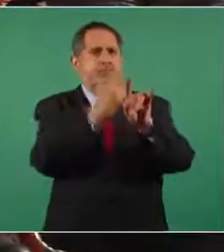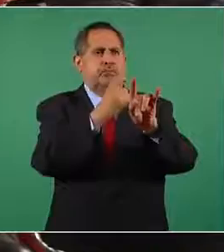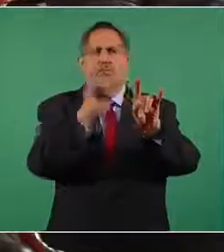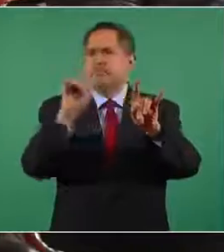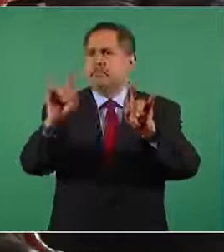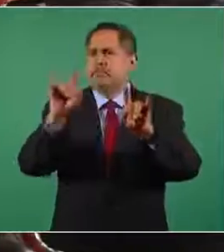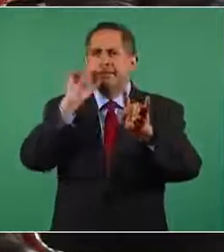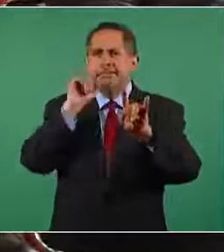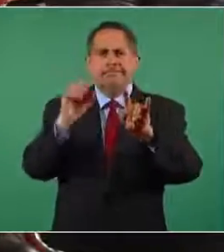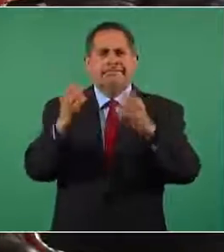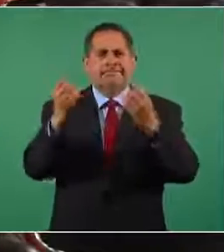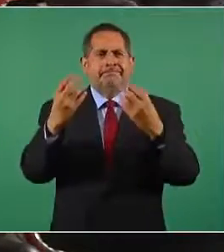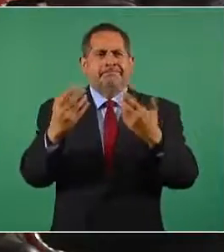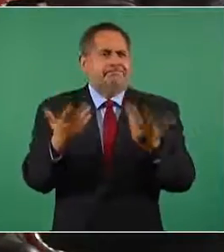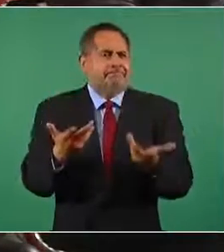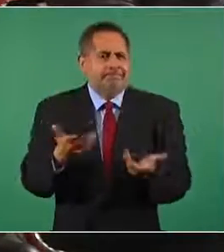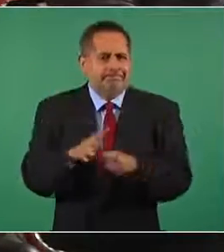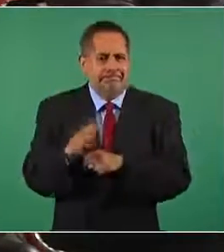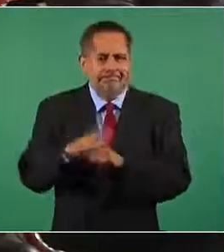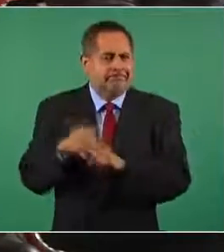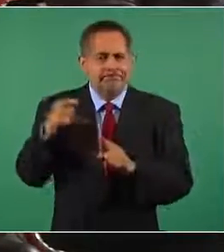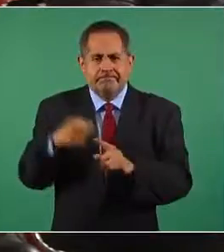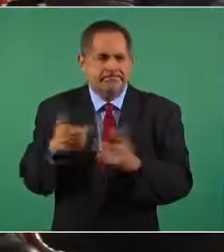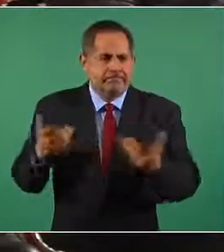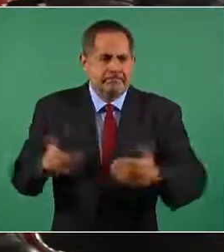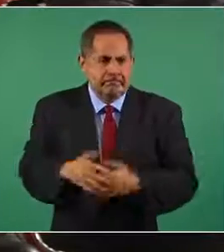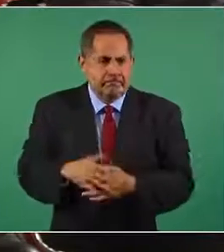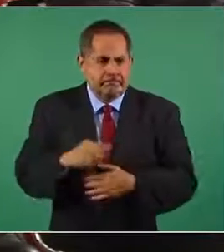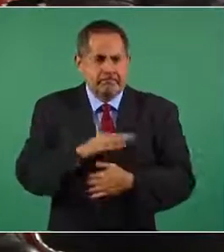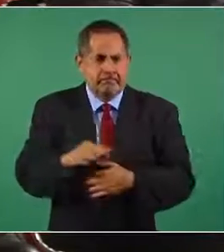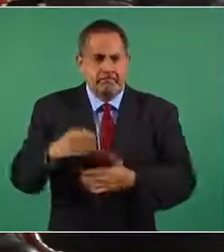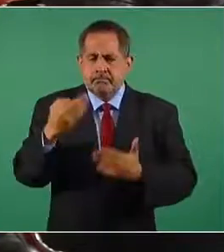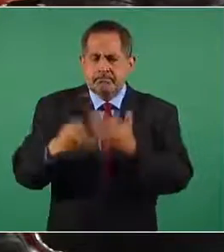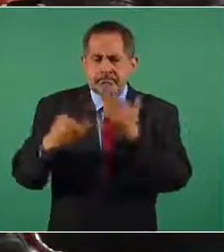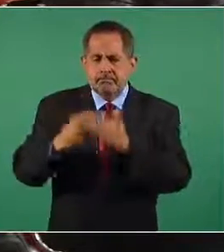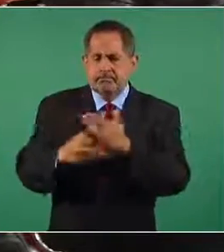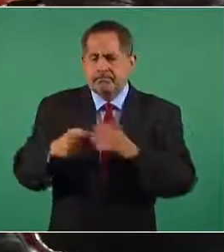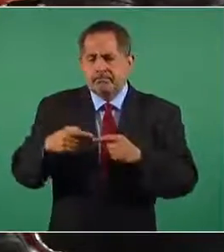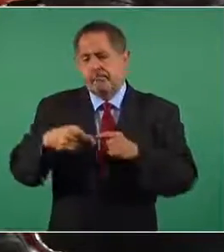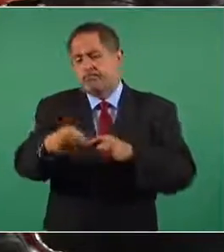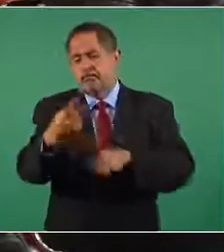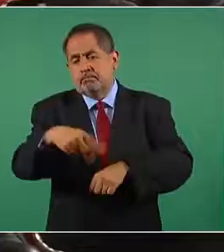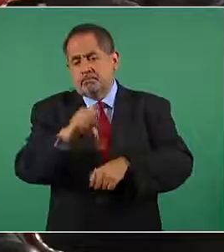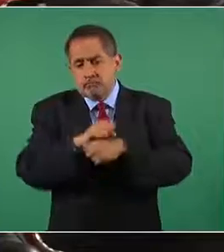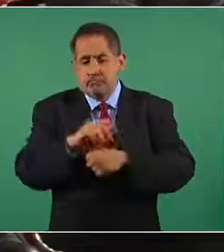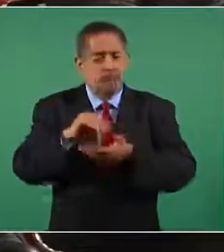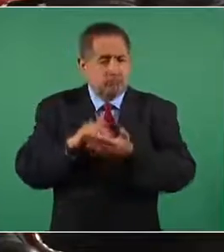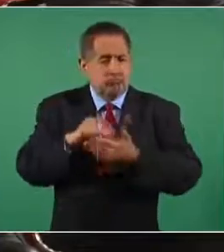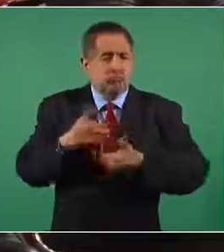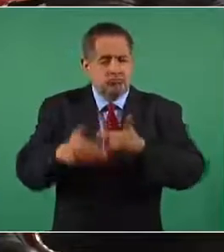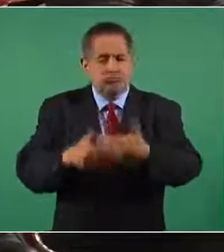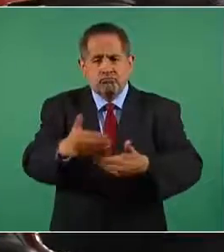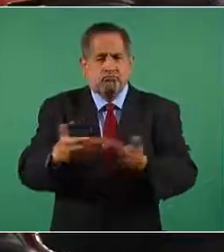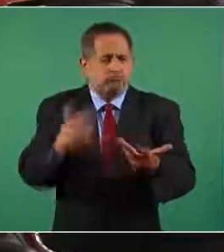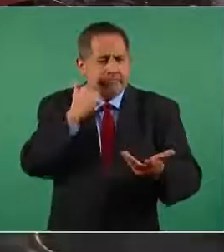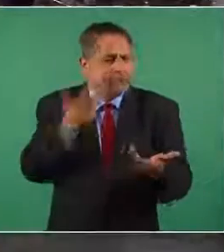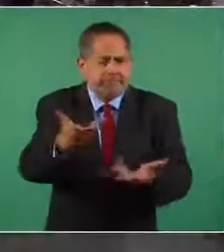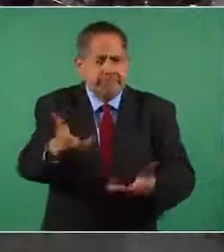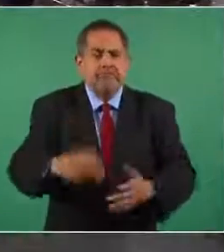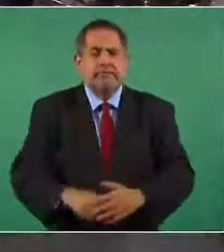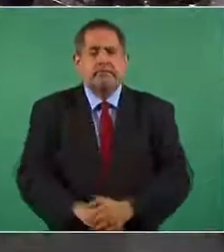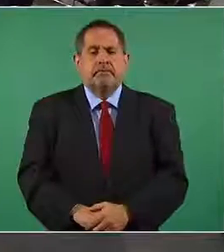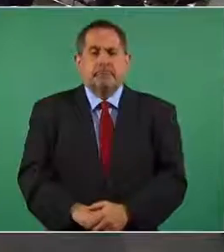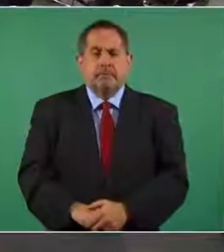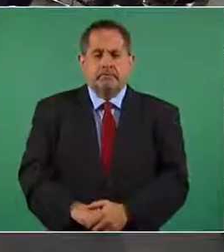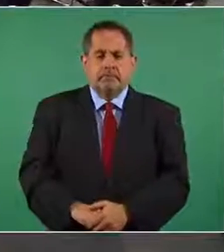entonces ahí qué es lo que se tiene que hacer al respecto, porque faltan dos semanas para continuar con este semáforo. Gracias.